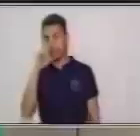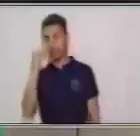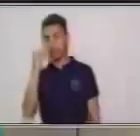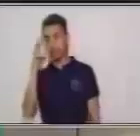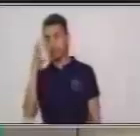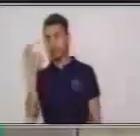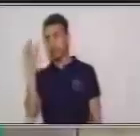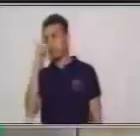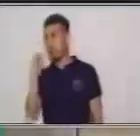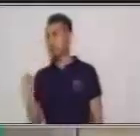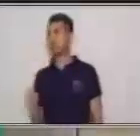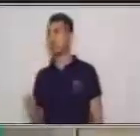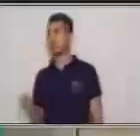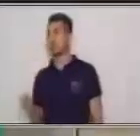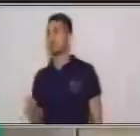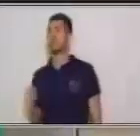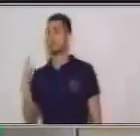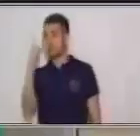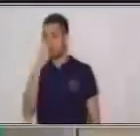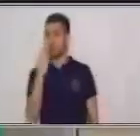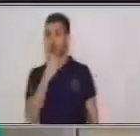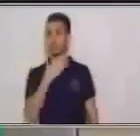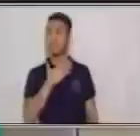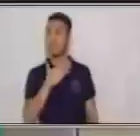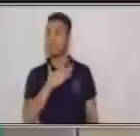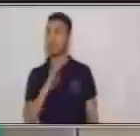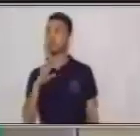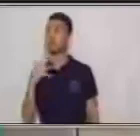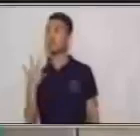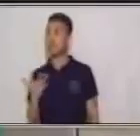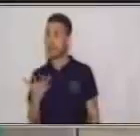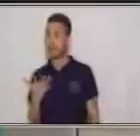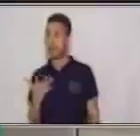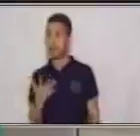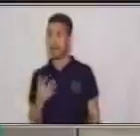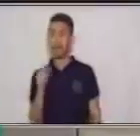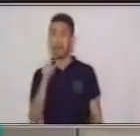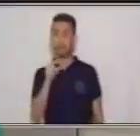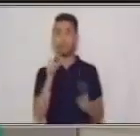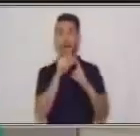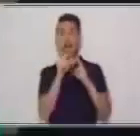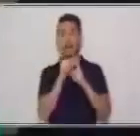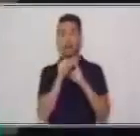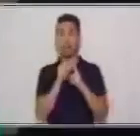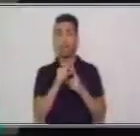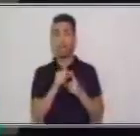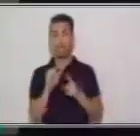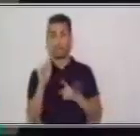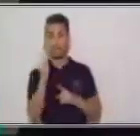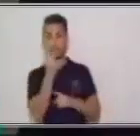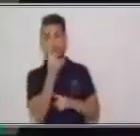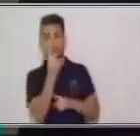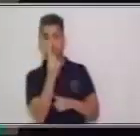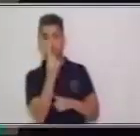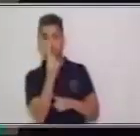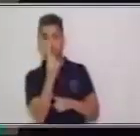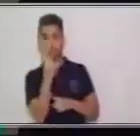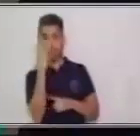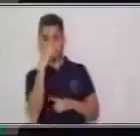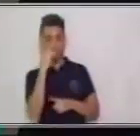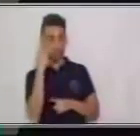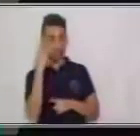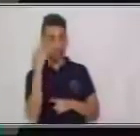los colectivos son los sustantivos que estando en singular mencionan a un grupo de